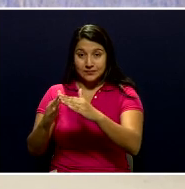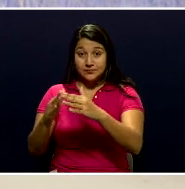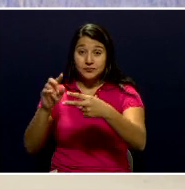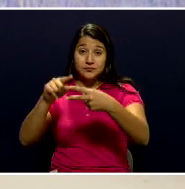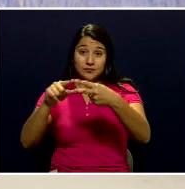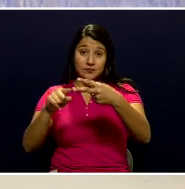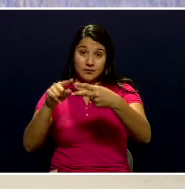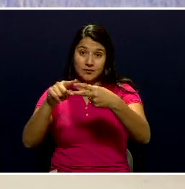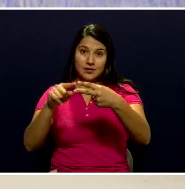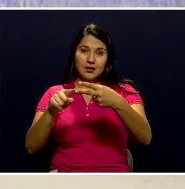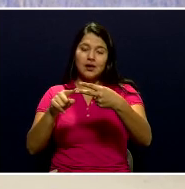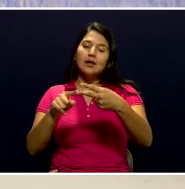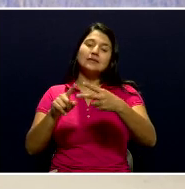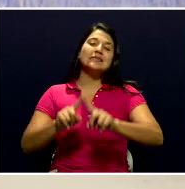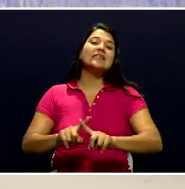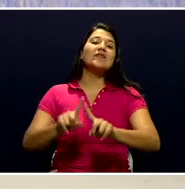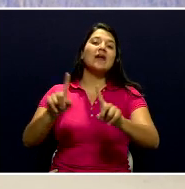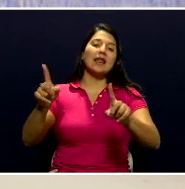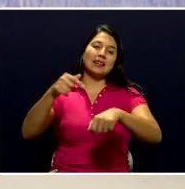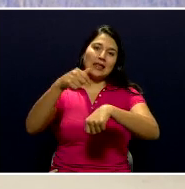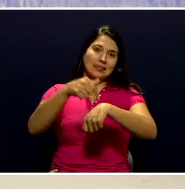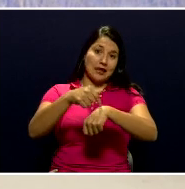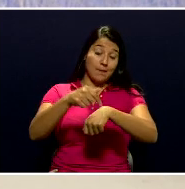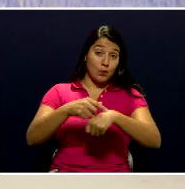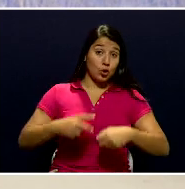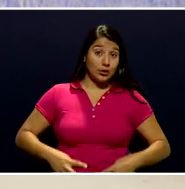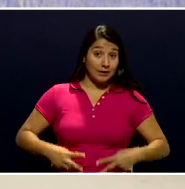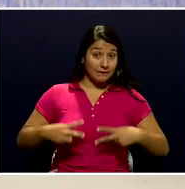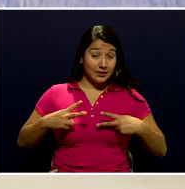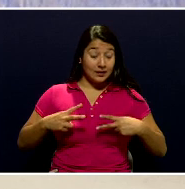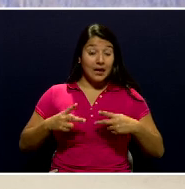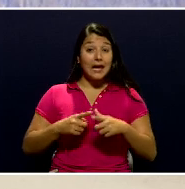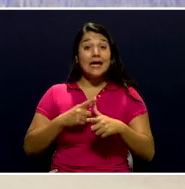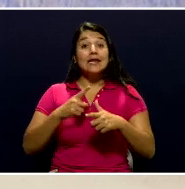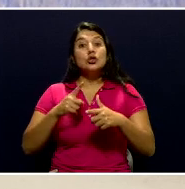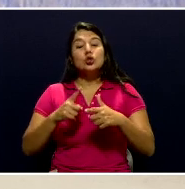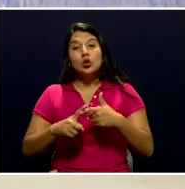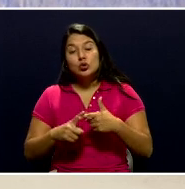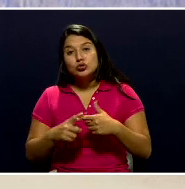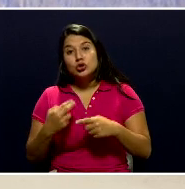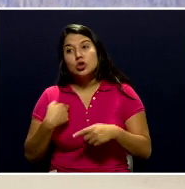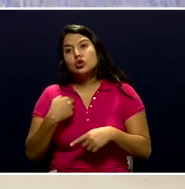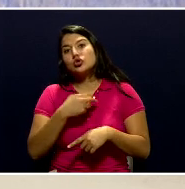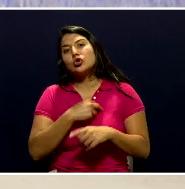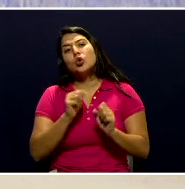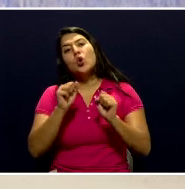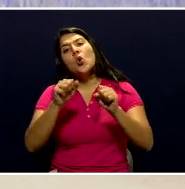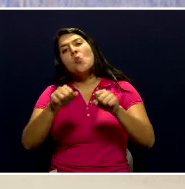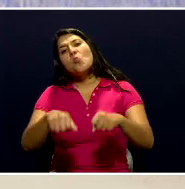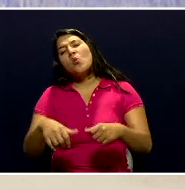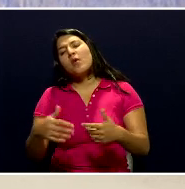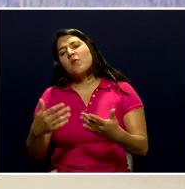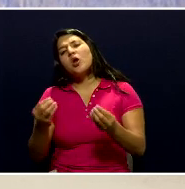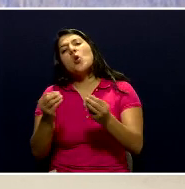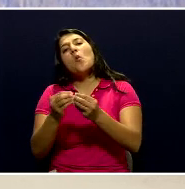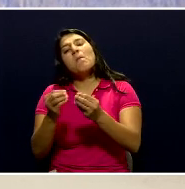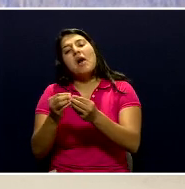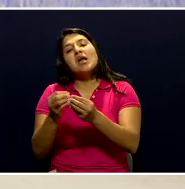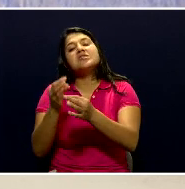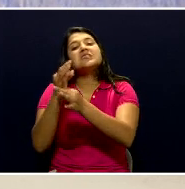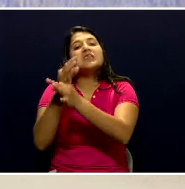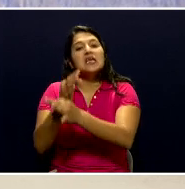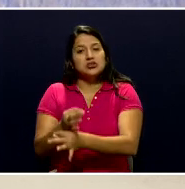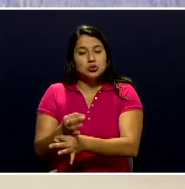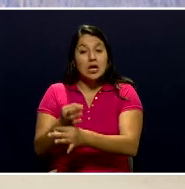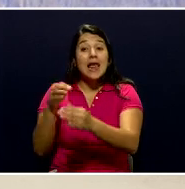pertenecen a distintas épocas. Entonces nosotros podemos ver el trazado tradicional de damero que podemos encontrar en